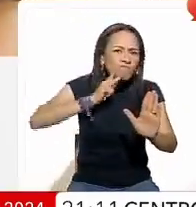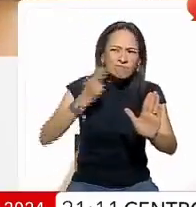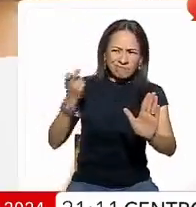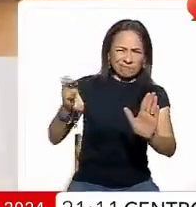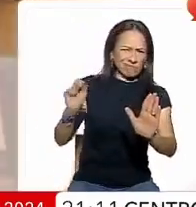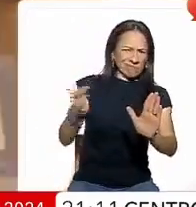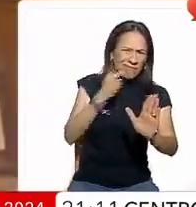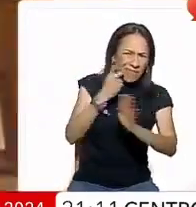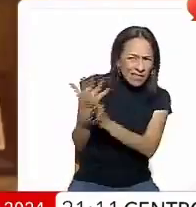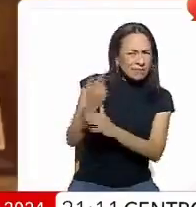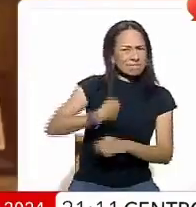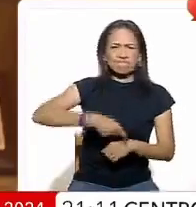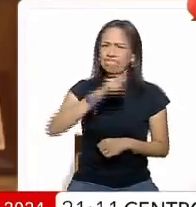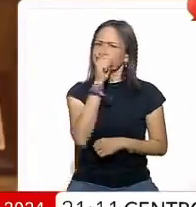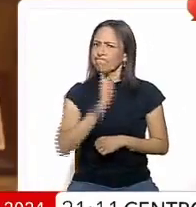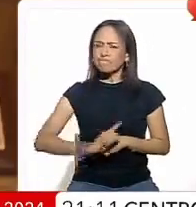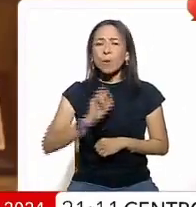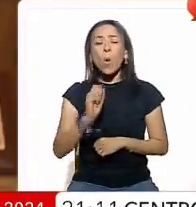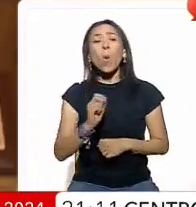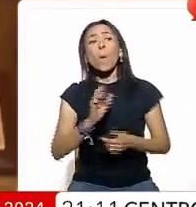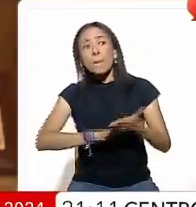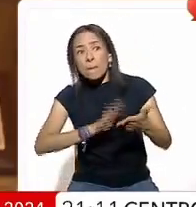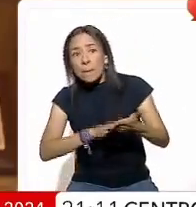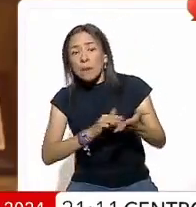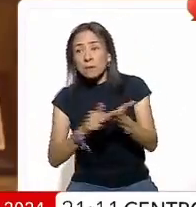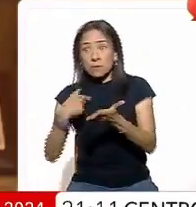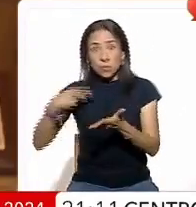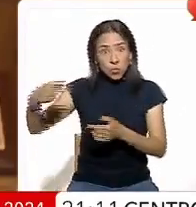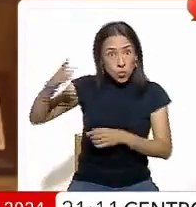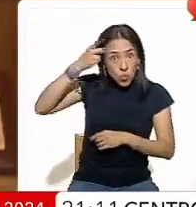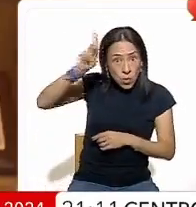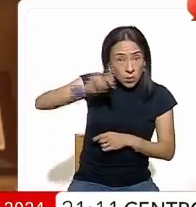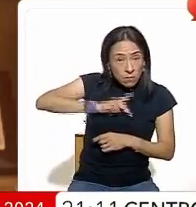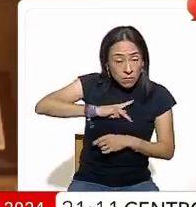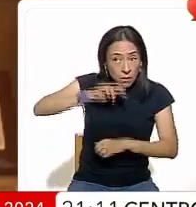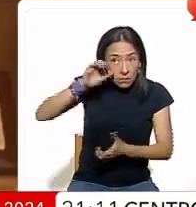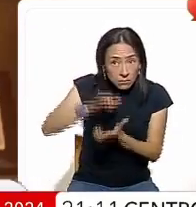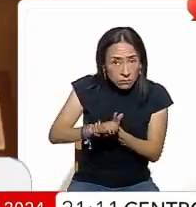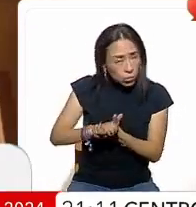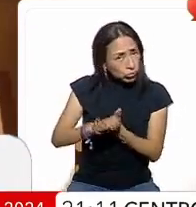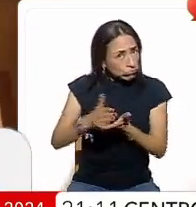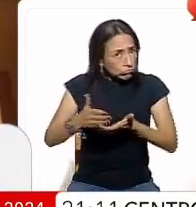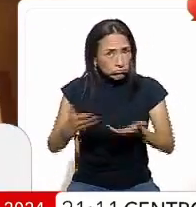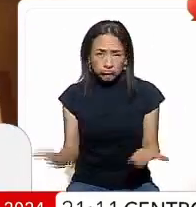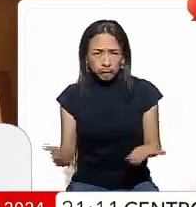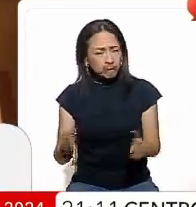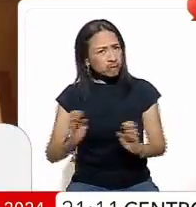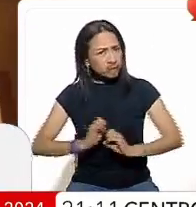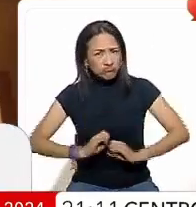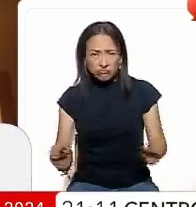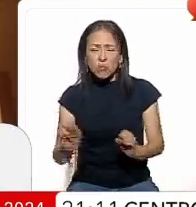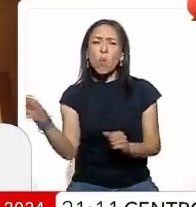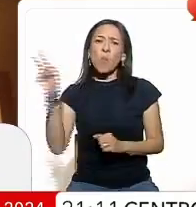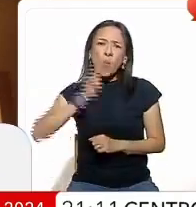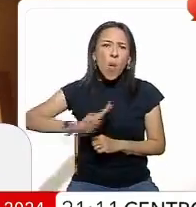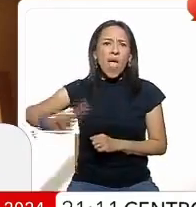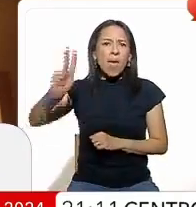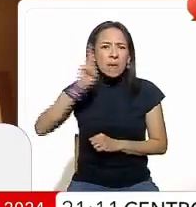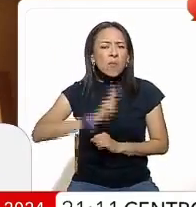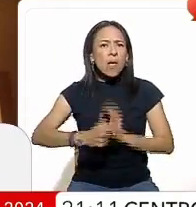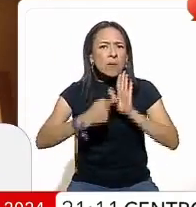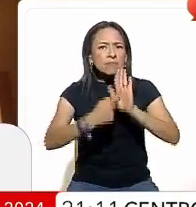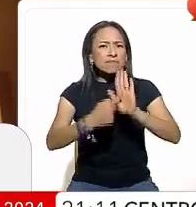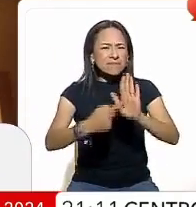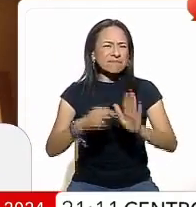decir, de una propiedad que le adjudicaban a mi esposo. Y lo que comentó hoy el presidente sobre